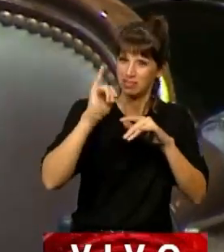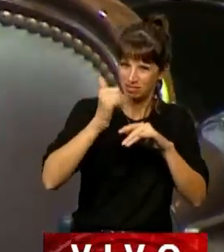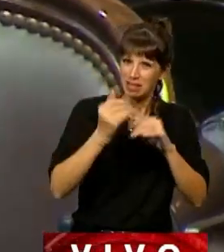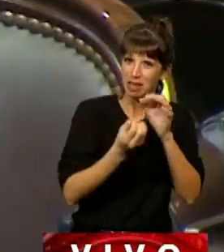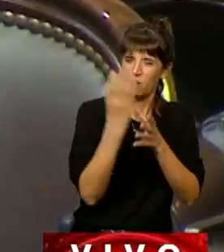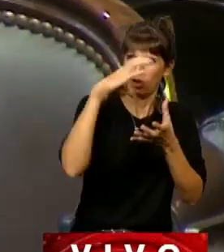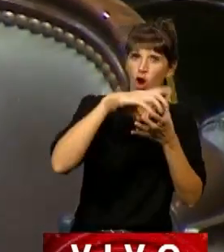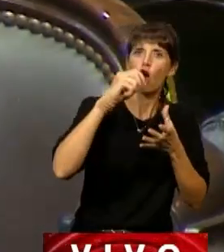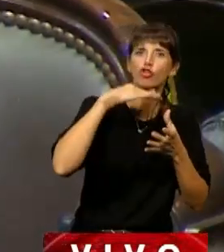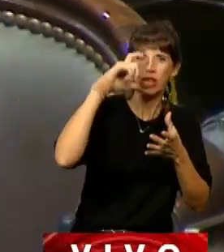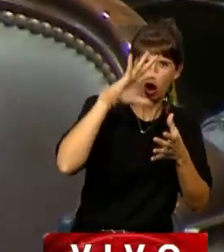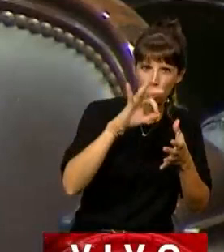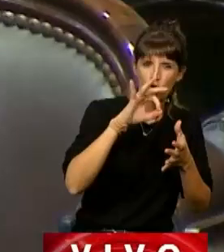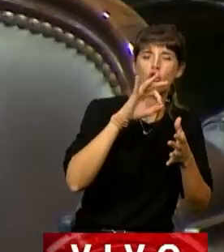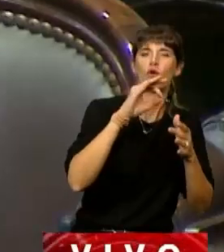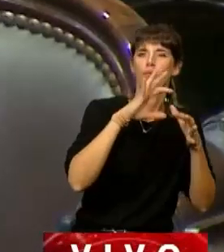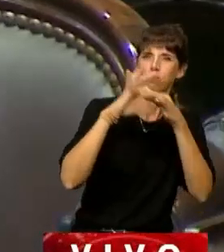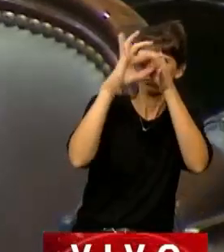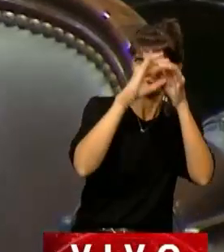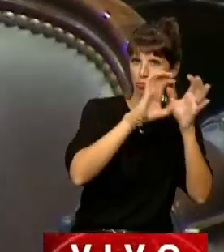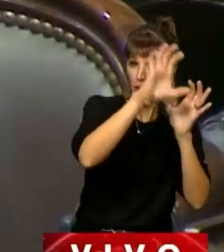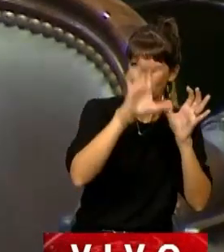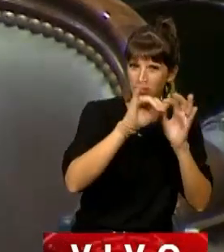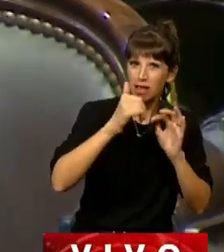Consejo Federal, que además también